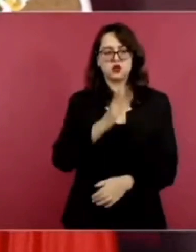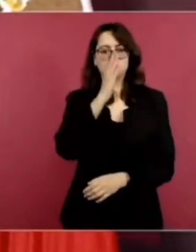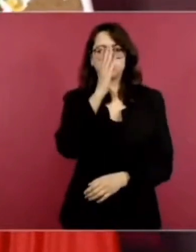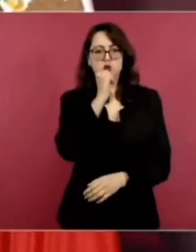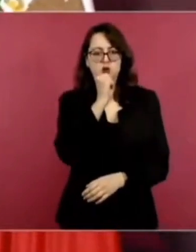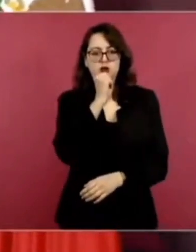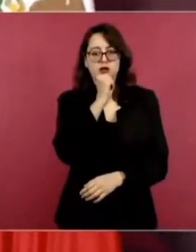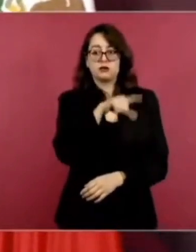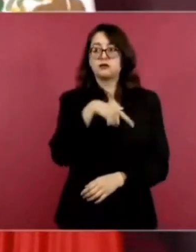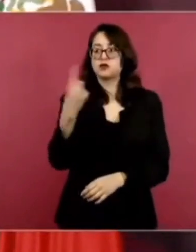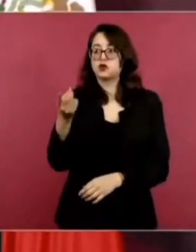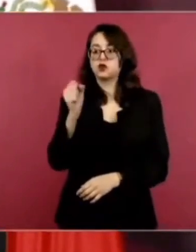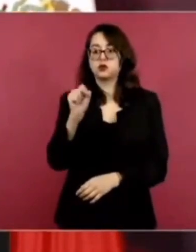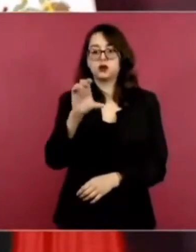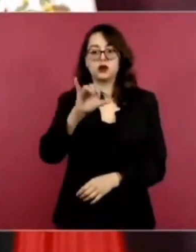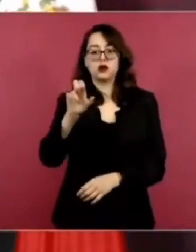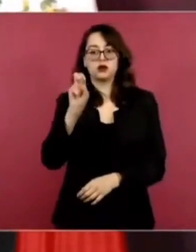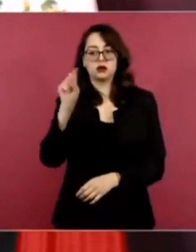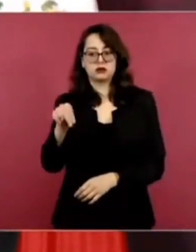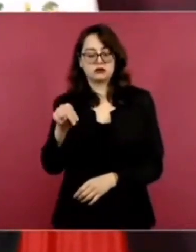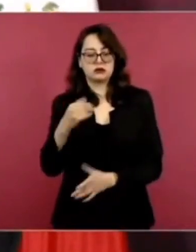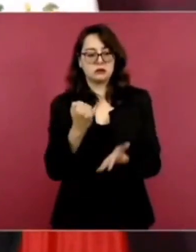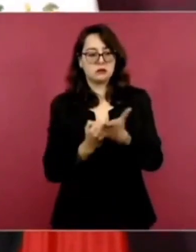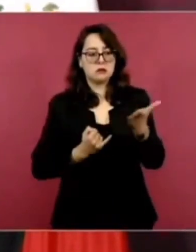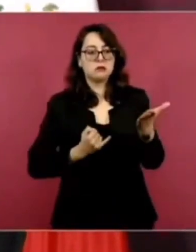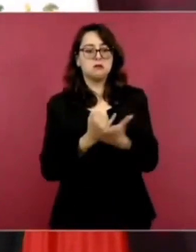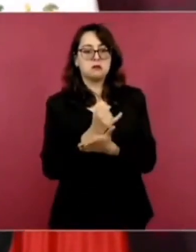Sin embargo,